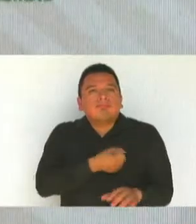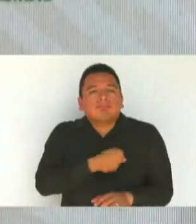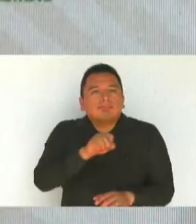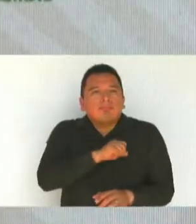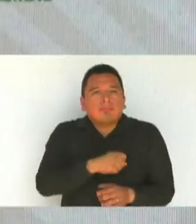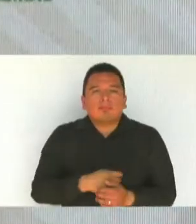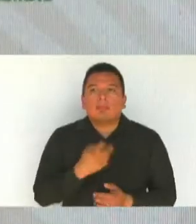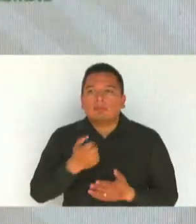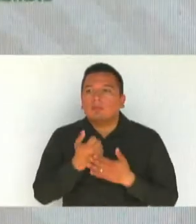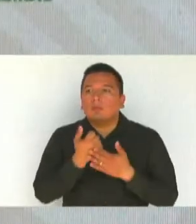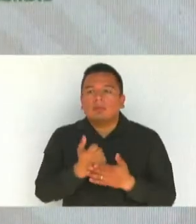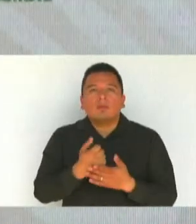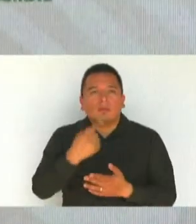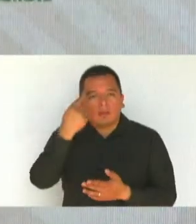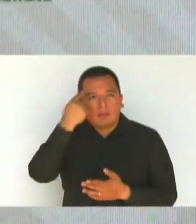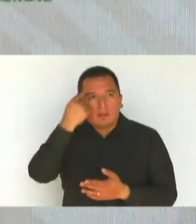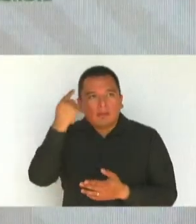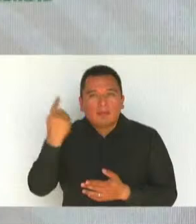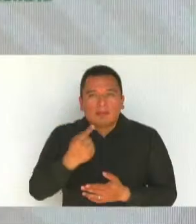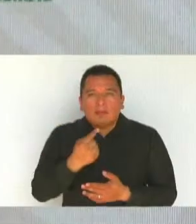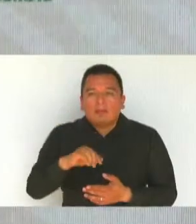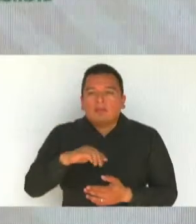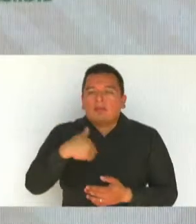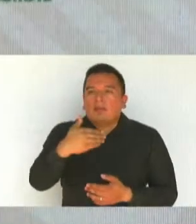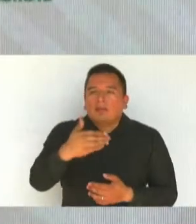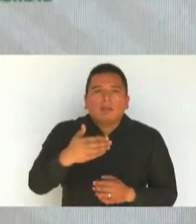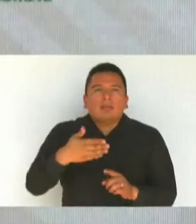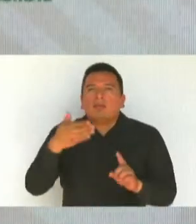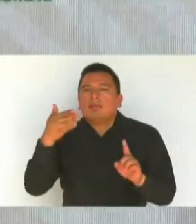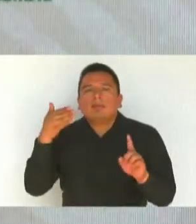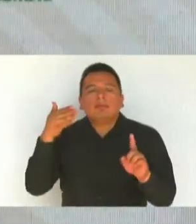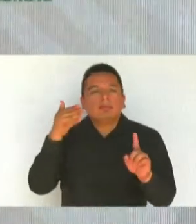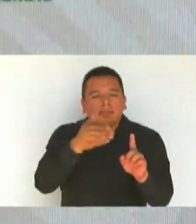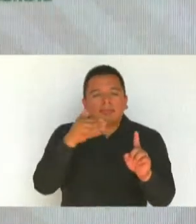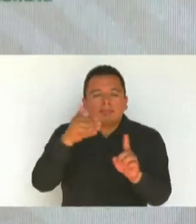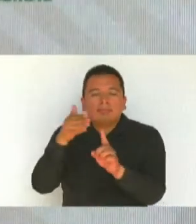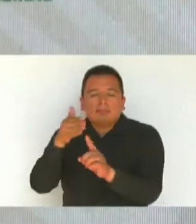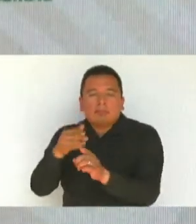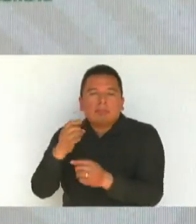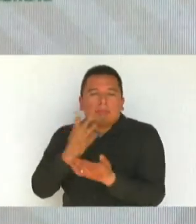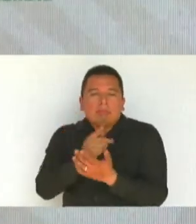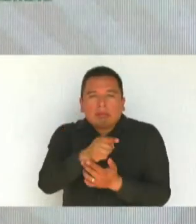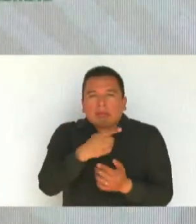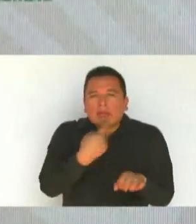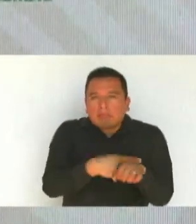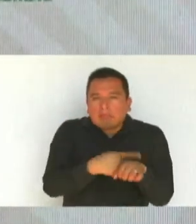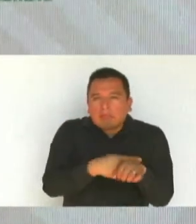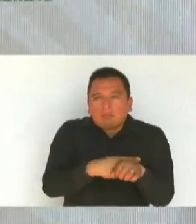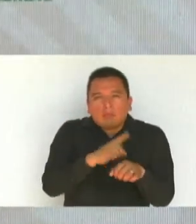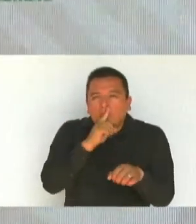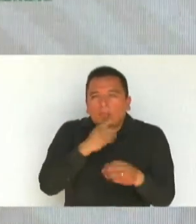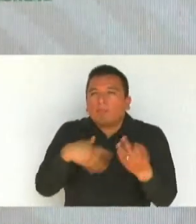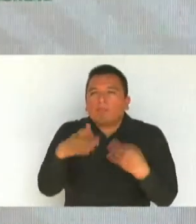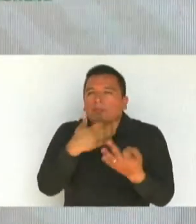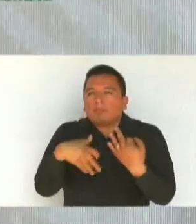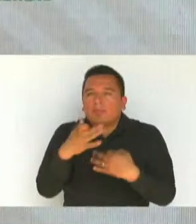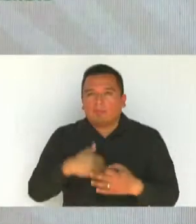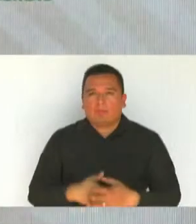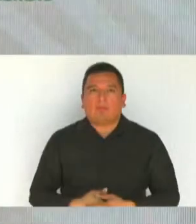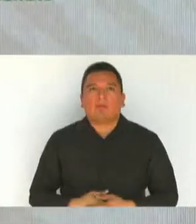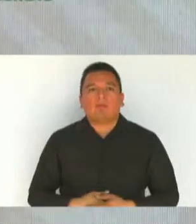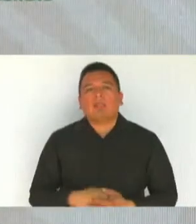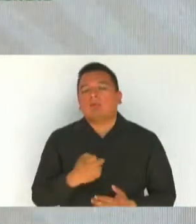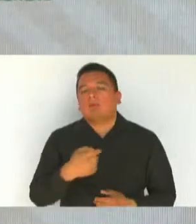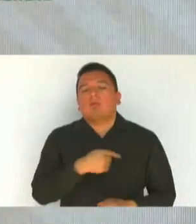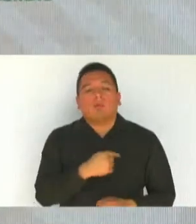oportunidad, evitando realizar acciones enfocadas únicamente en los grupos de alto riesgo, que es un enfoque